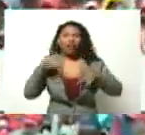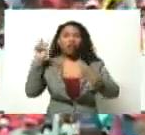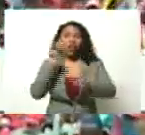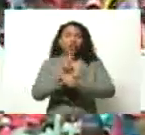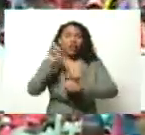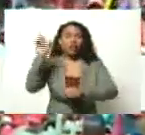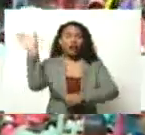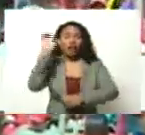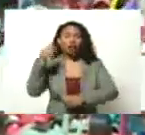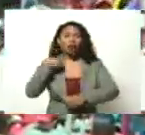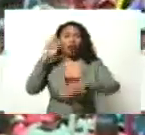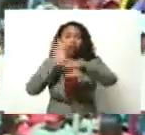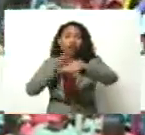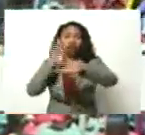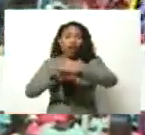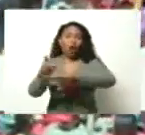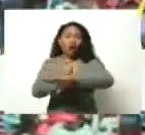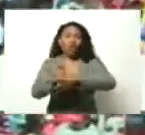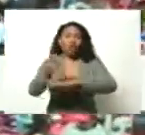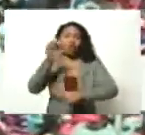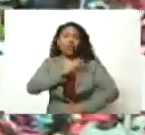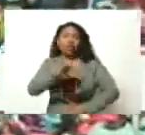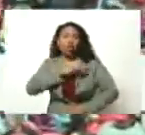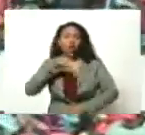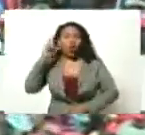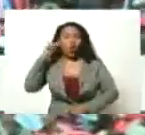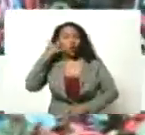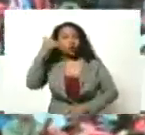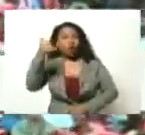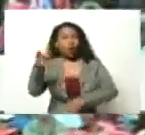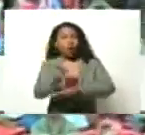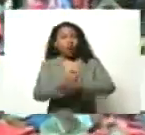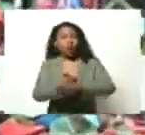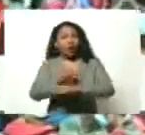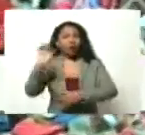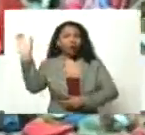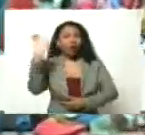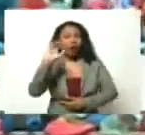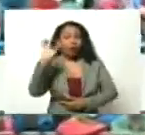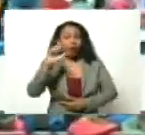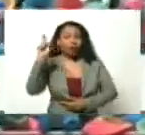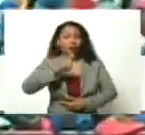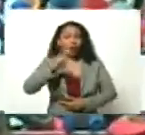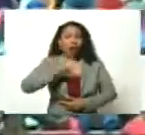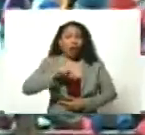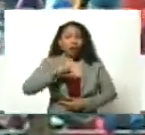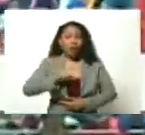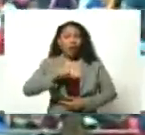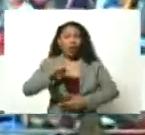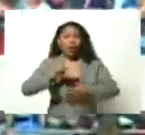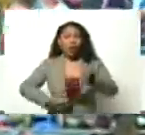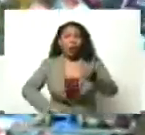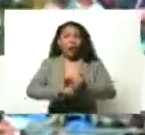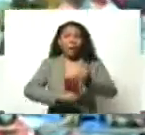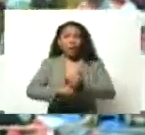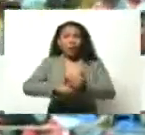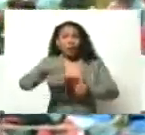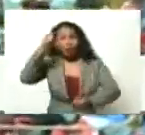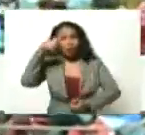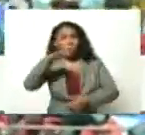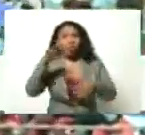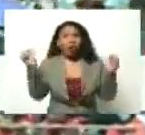Caracas yo llamo al gobernador y le digo señor gobernador en Caracas necesitamos los refuerzos del pueblo